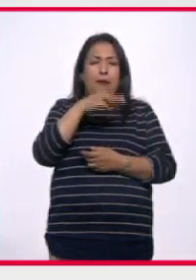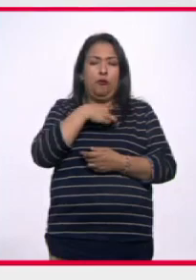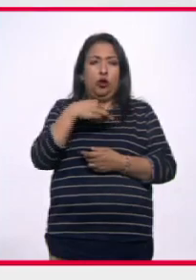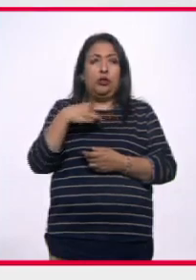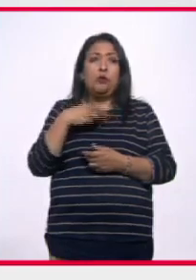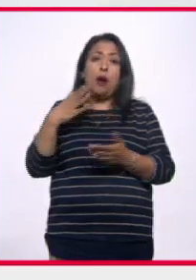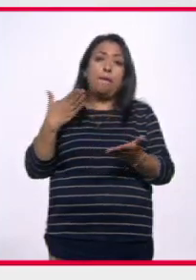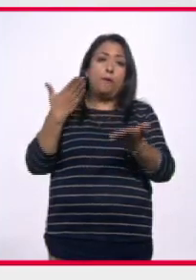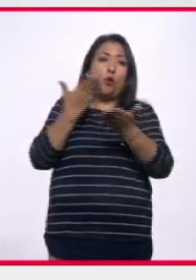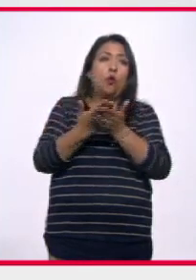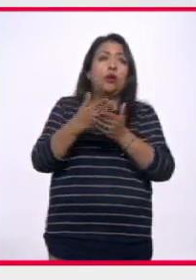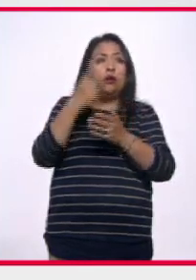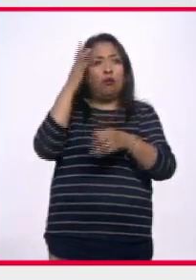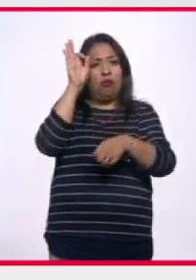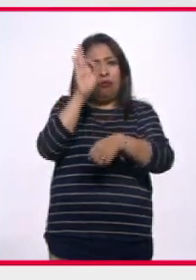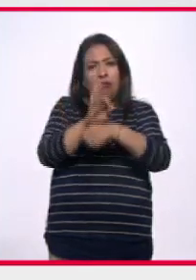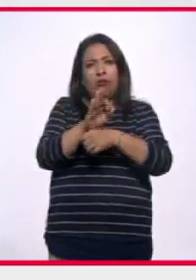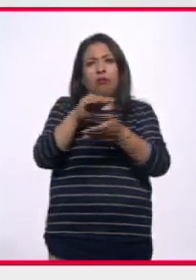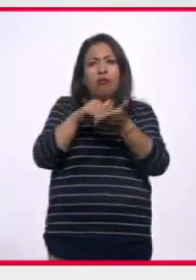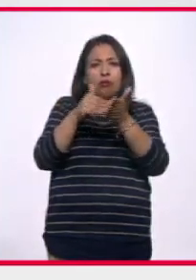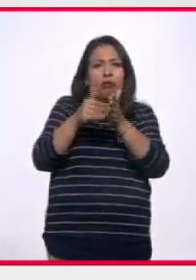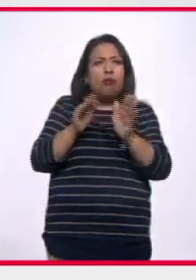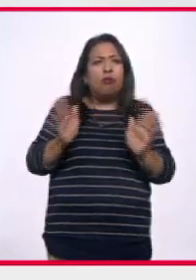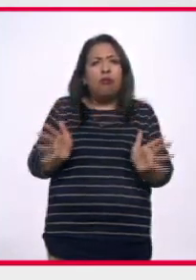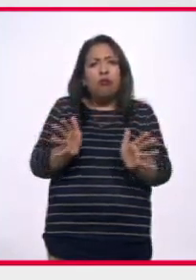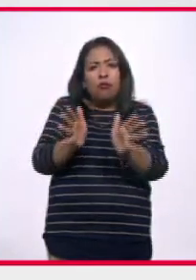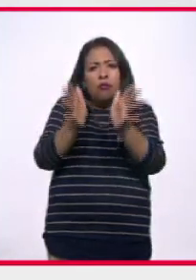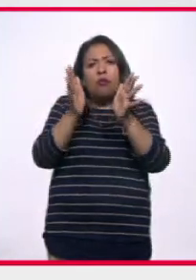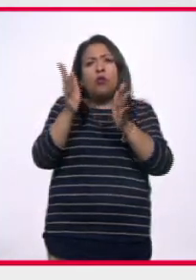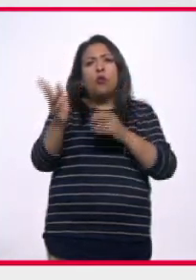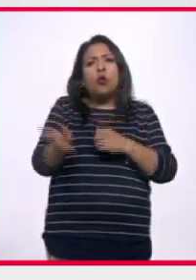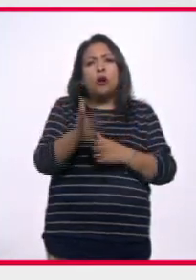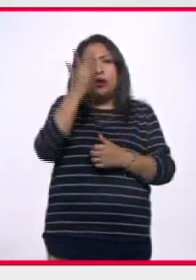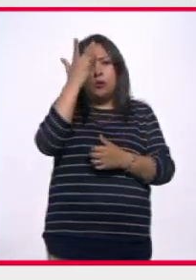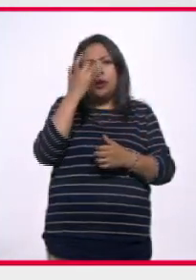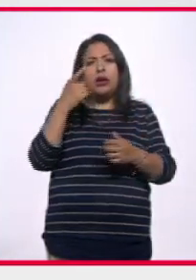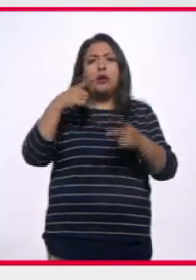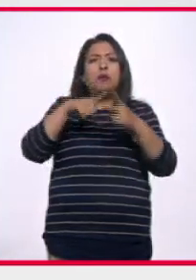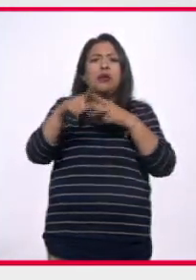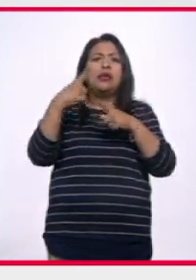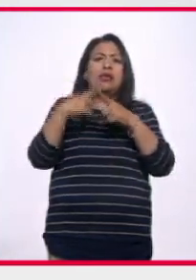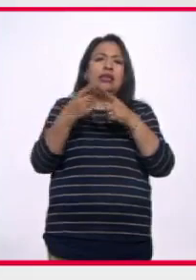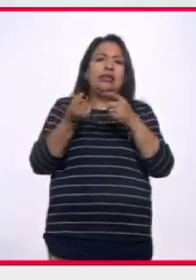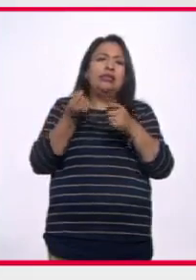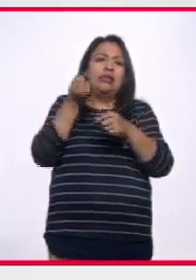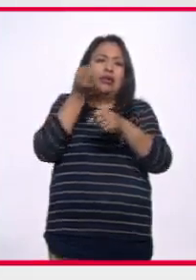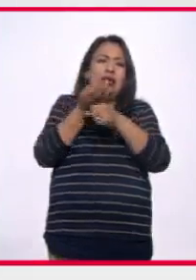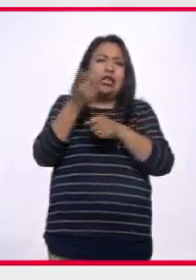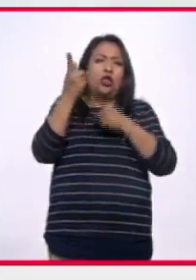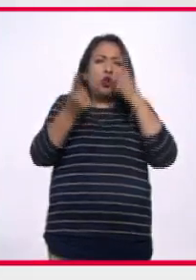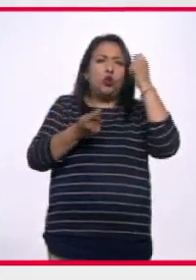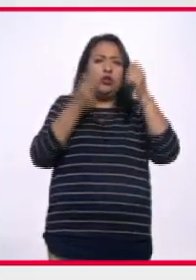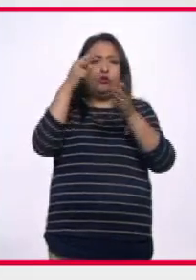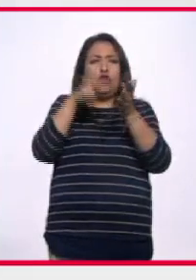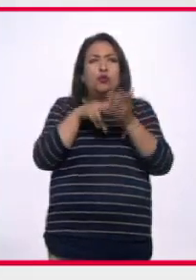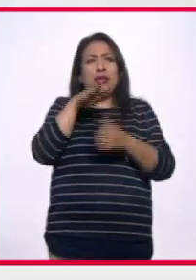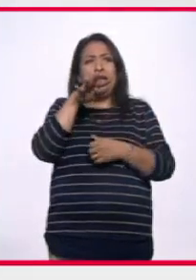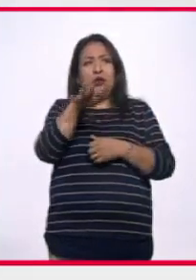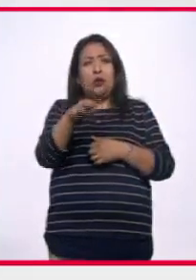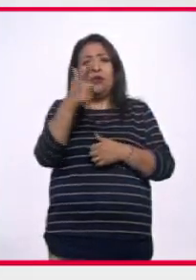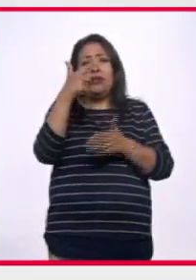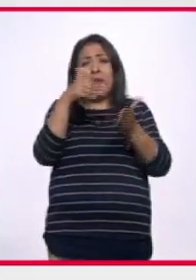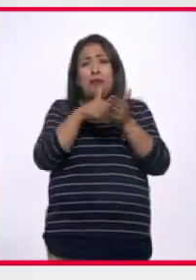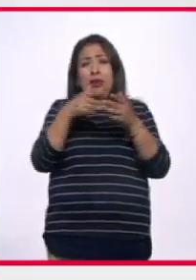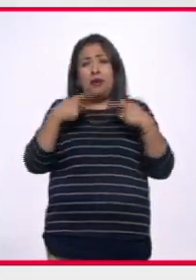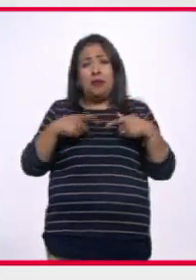de la iniciativa para reforzar la estrategia de promoción de los pueblos mágicos iniciada por la secretaría de turismo en 2019 más de 7000